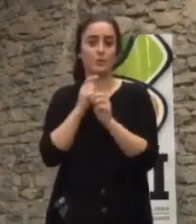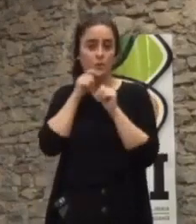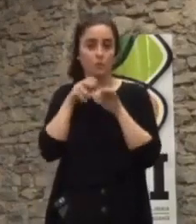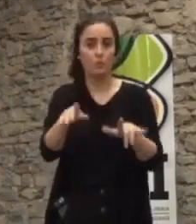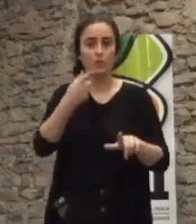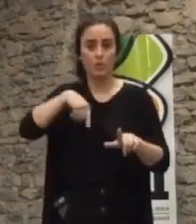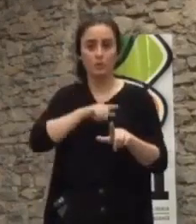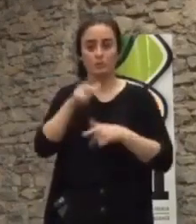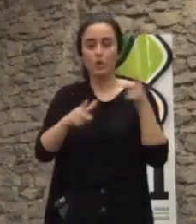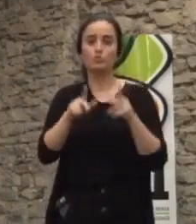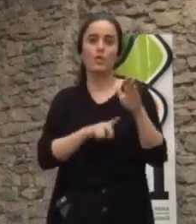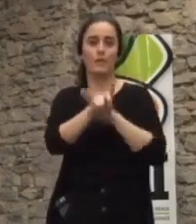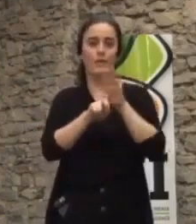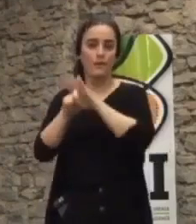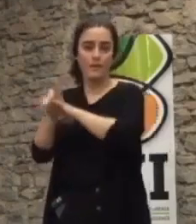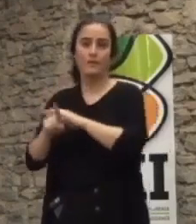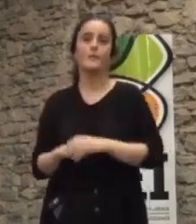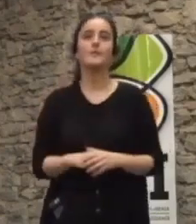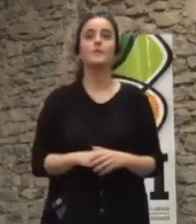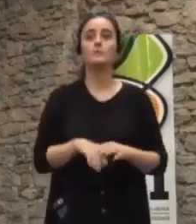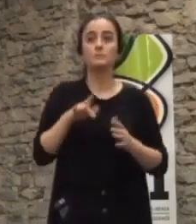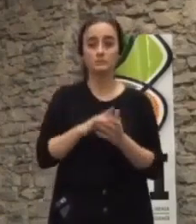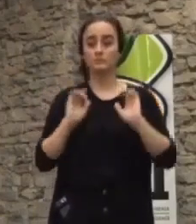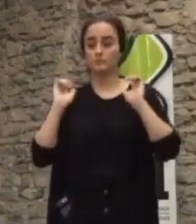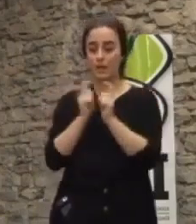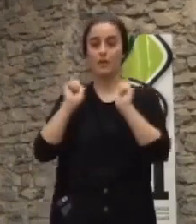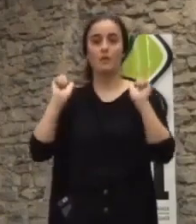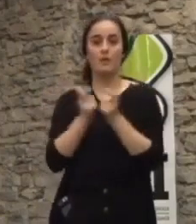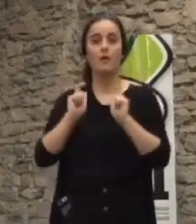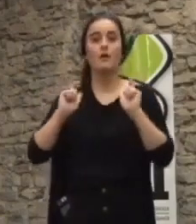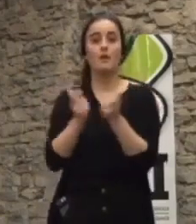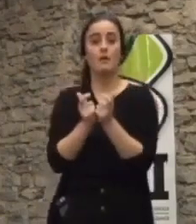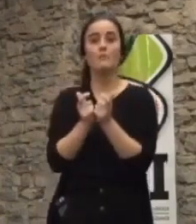se han ido desarrollando en Euskadi. Tras todas estas reuniones periódicas